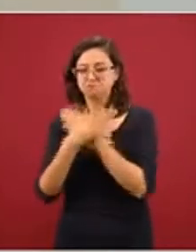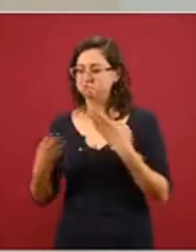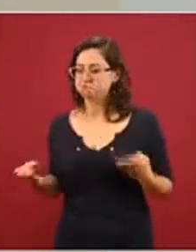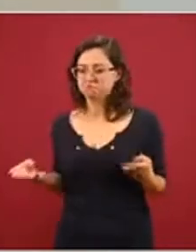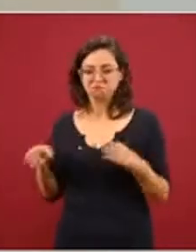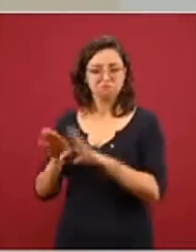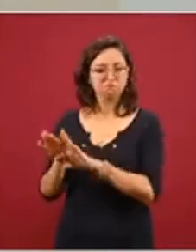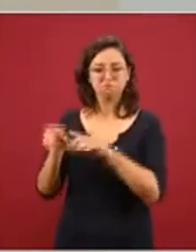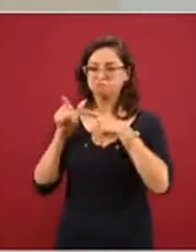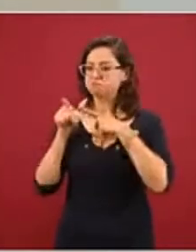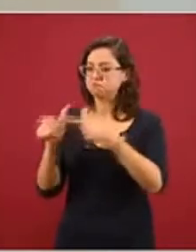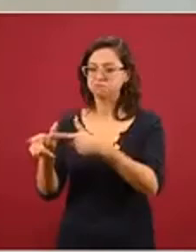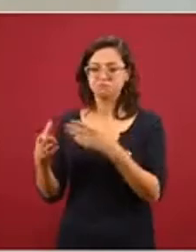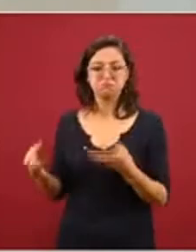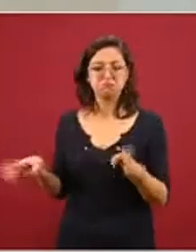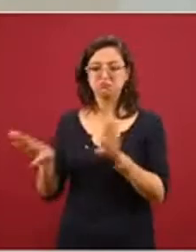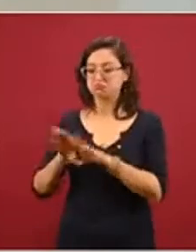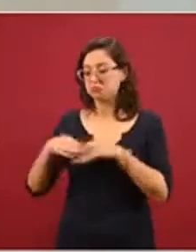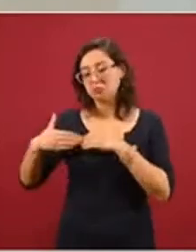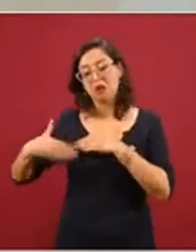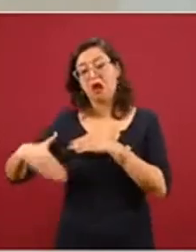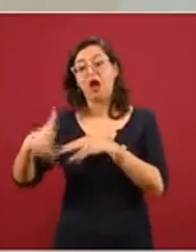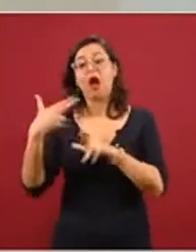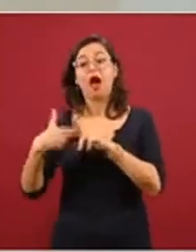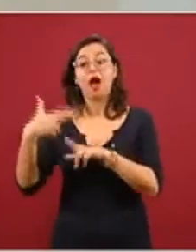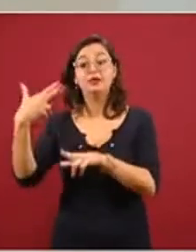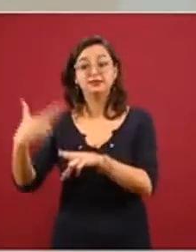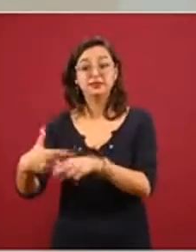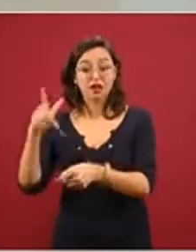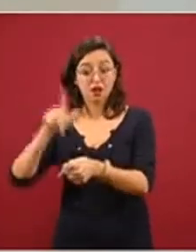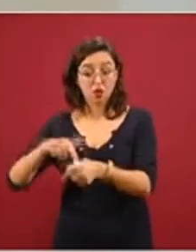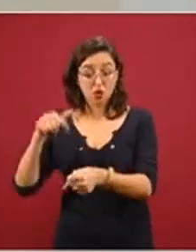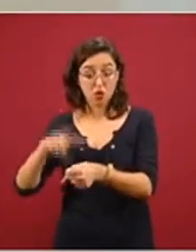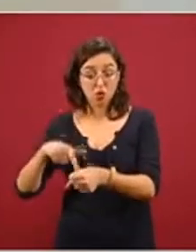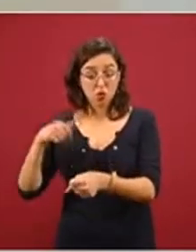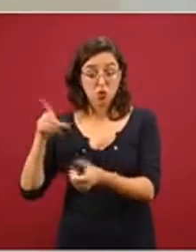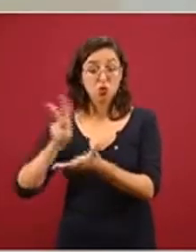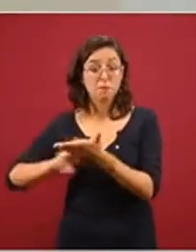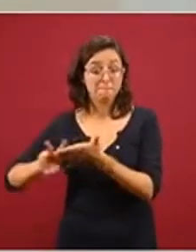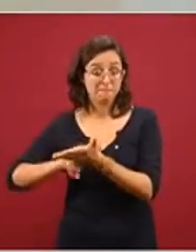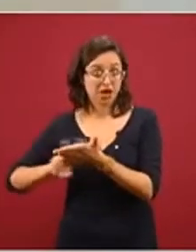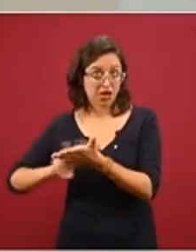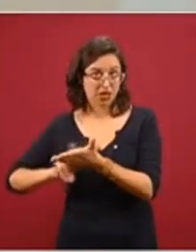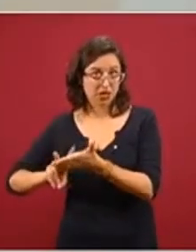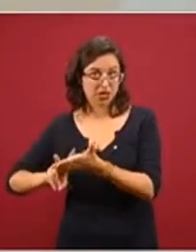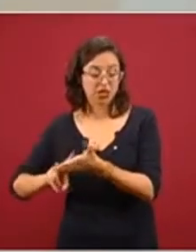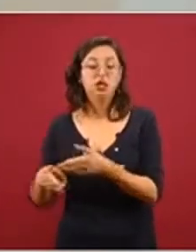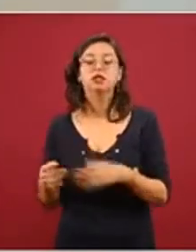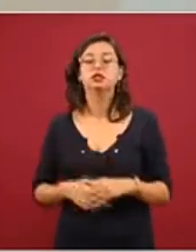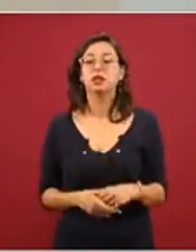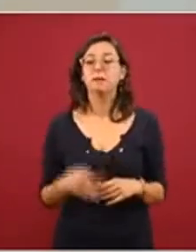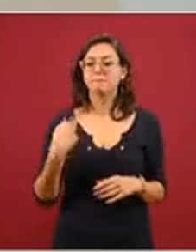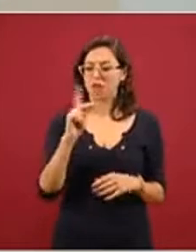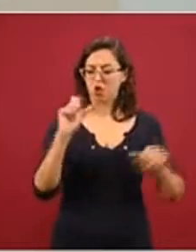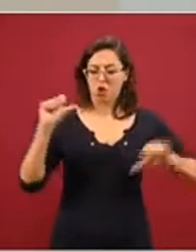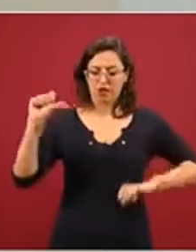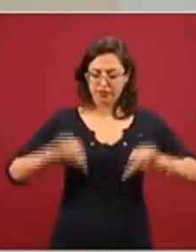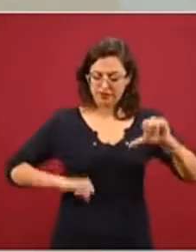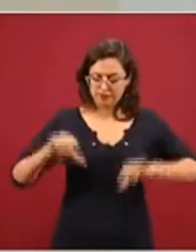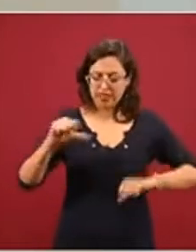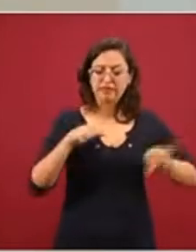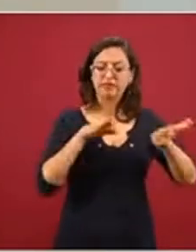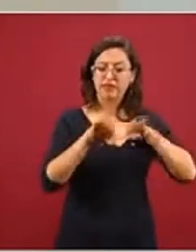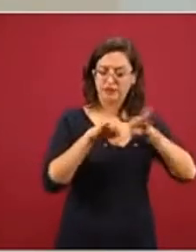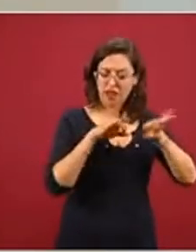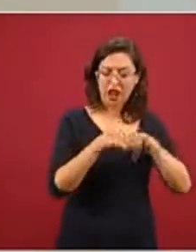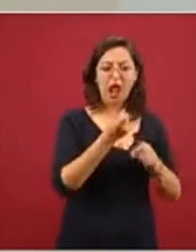activas, ni estarán hasta que tengamos semáforos verdes. Pero las actividades laborales de